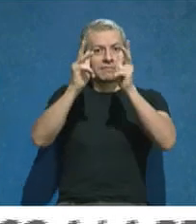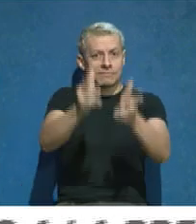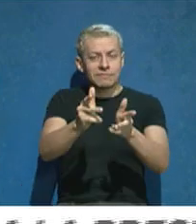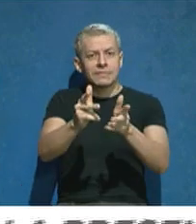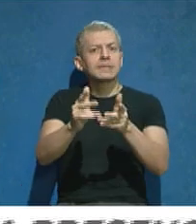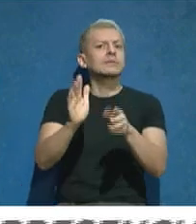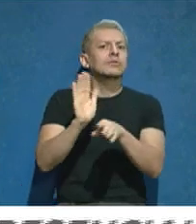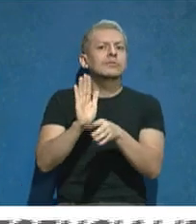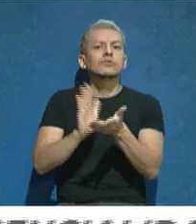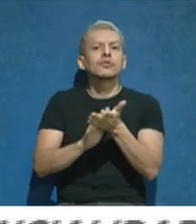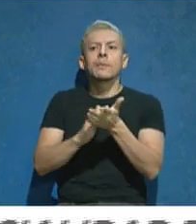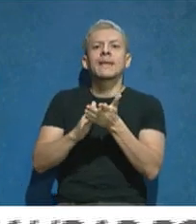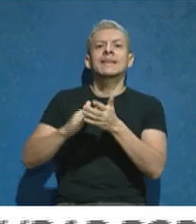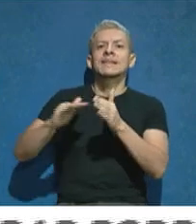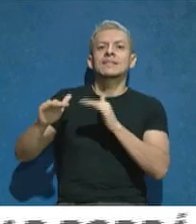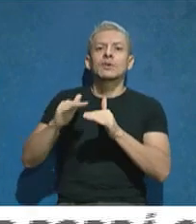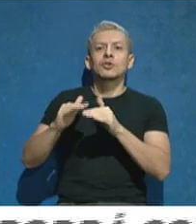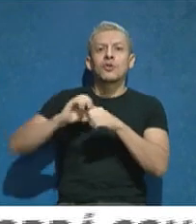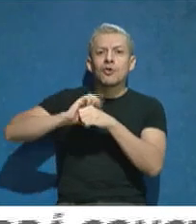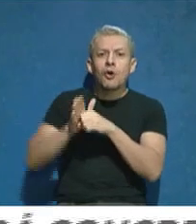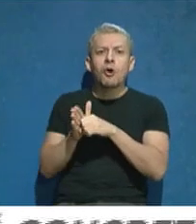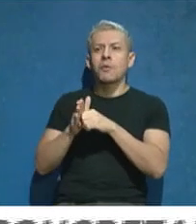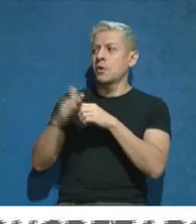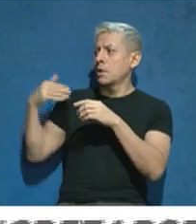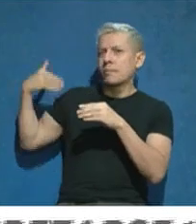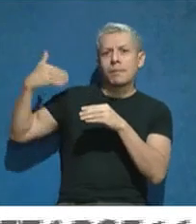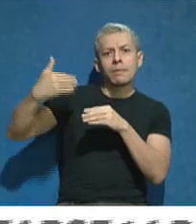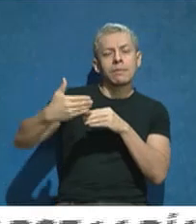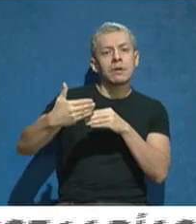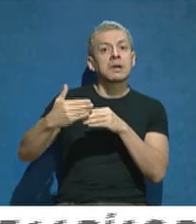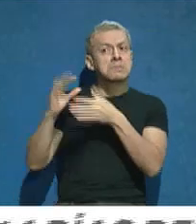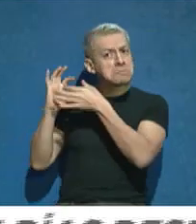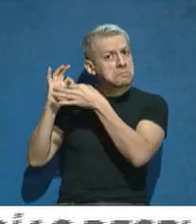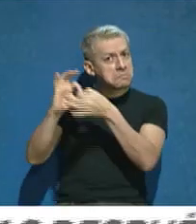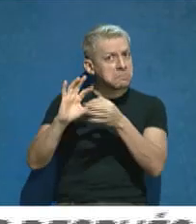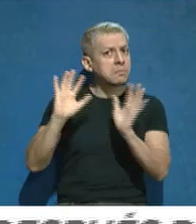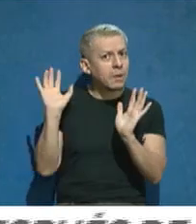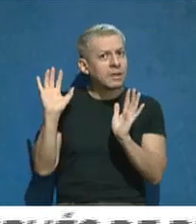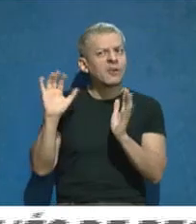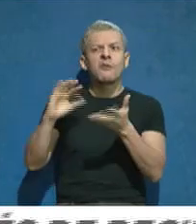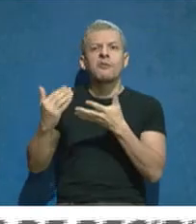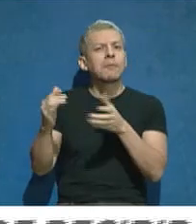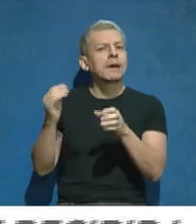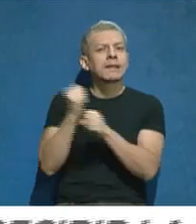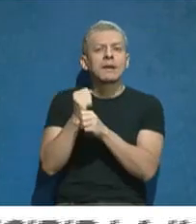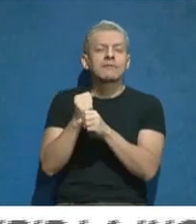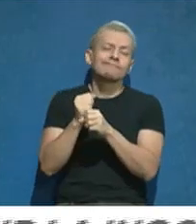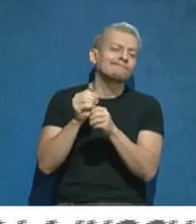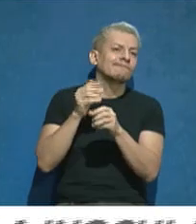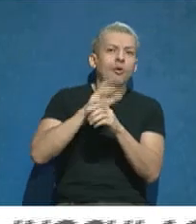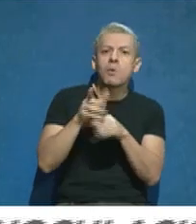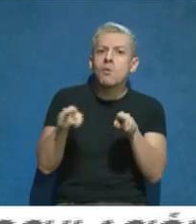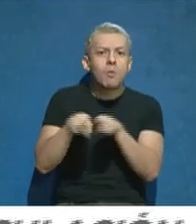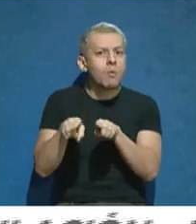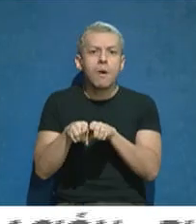esta sucesión de hechos que se pueden llegar a unir, pueden tener un hilo conductor por el modus operandi, básicamente.